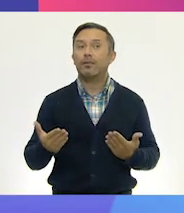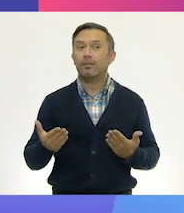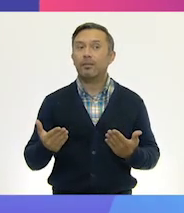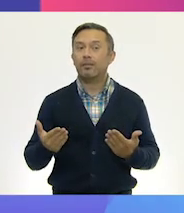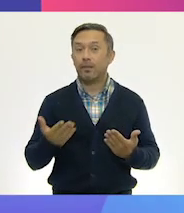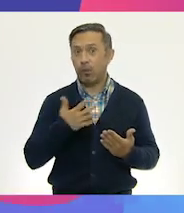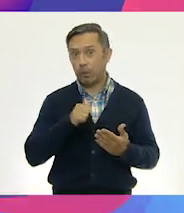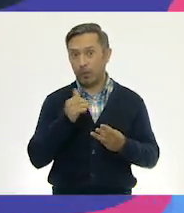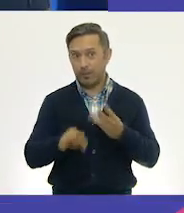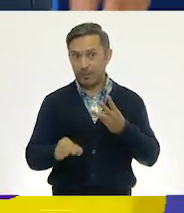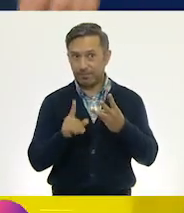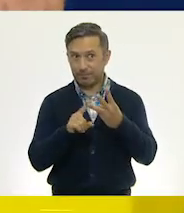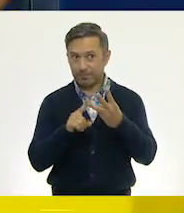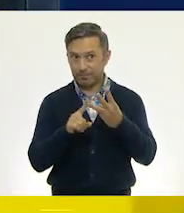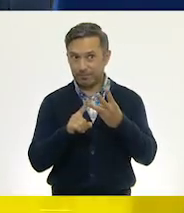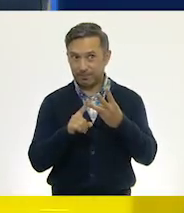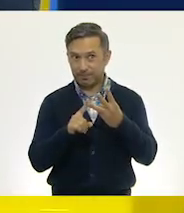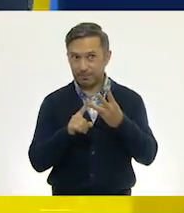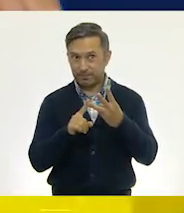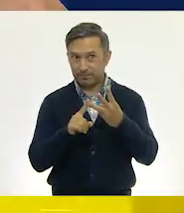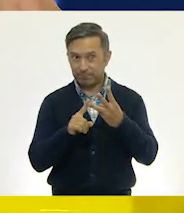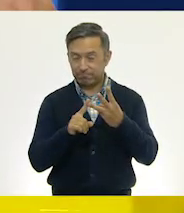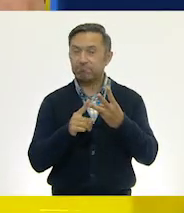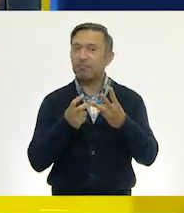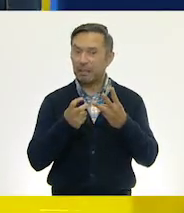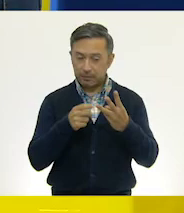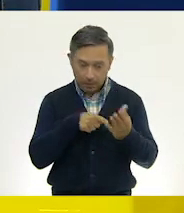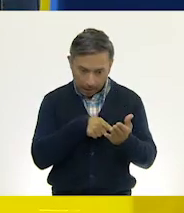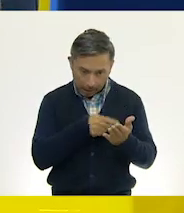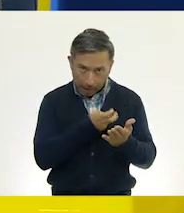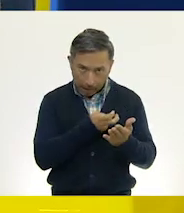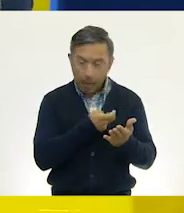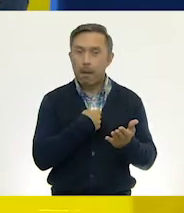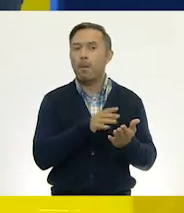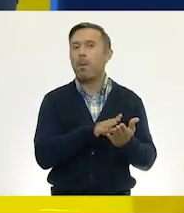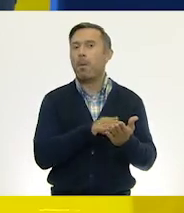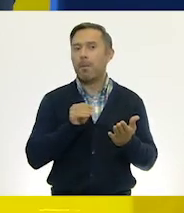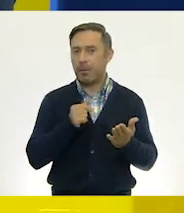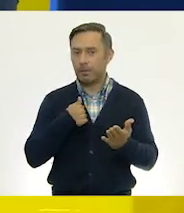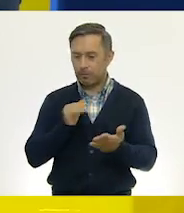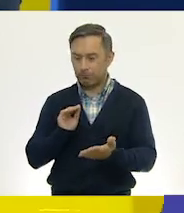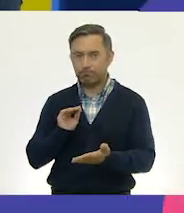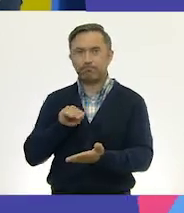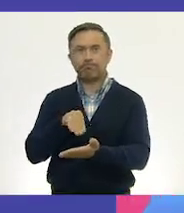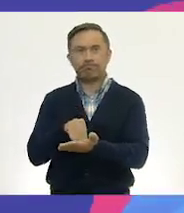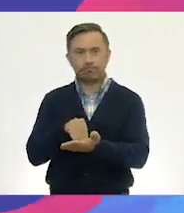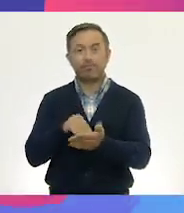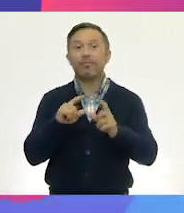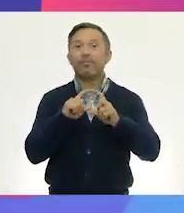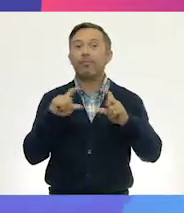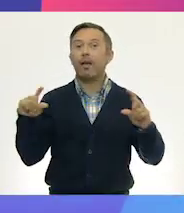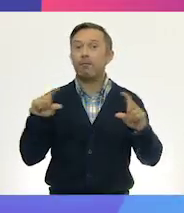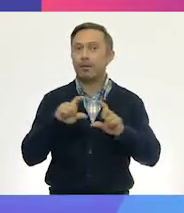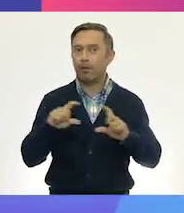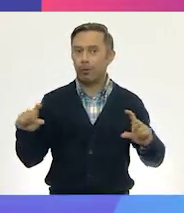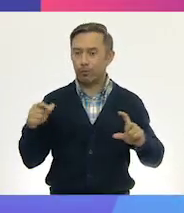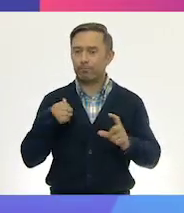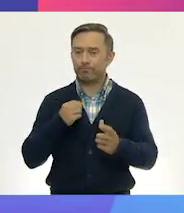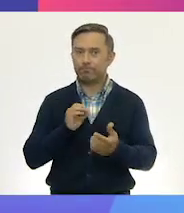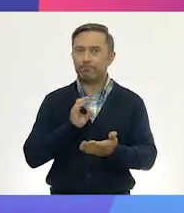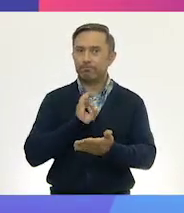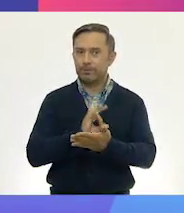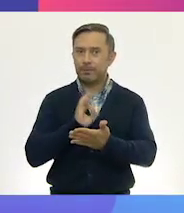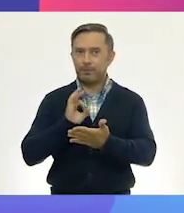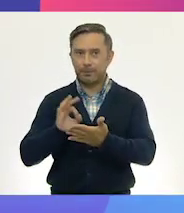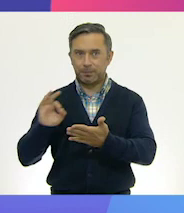Tengo esta. También los voy a representar. llenando mi tablerito. Y